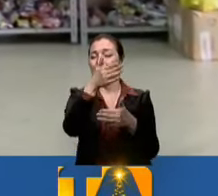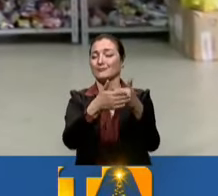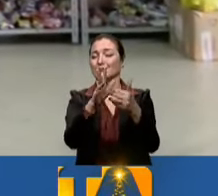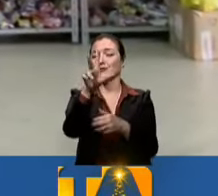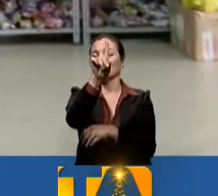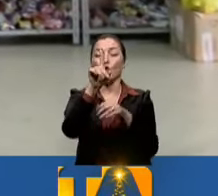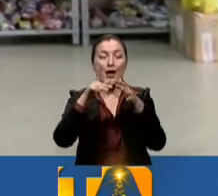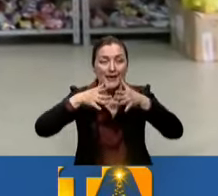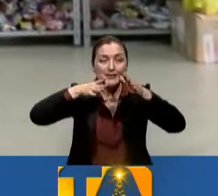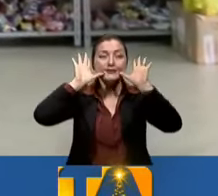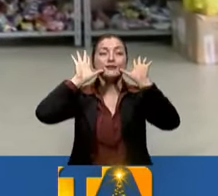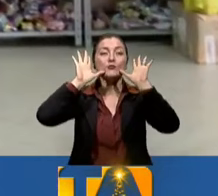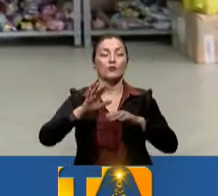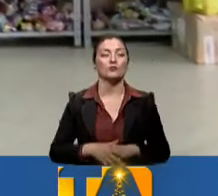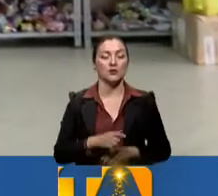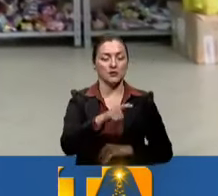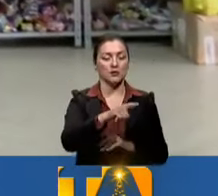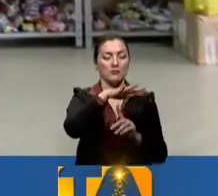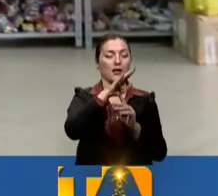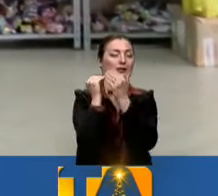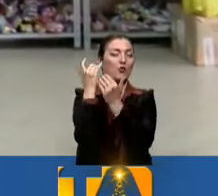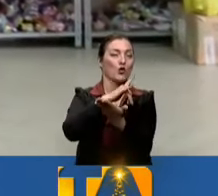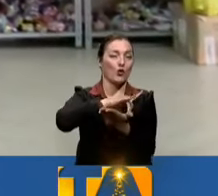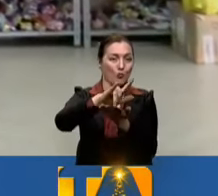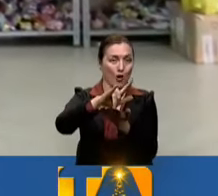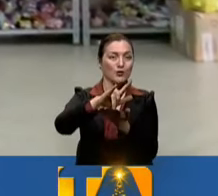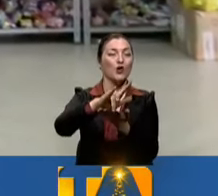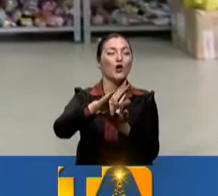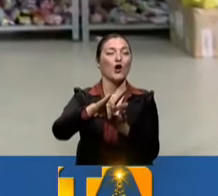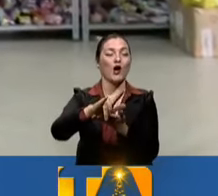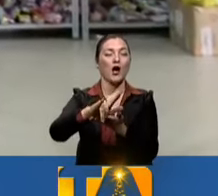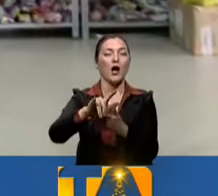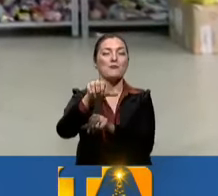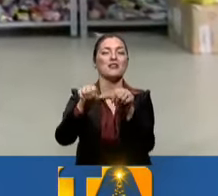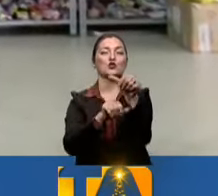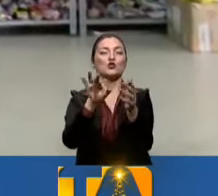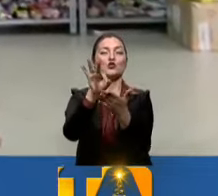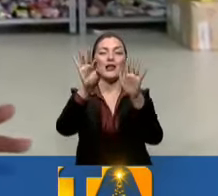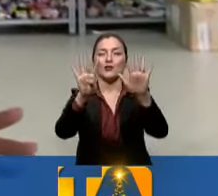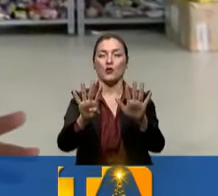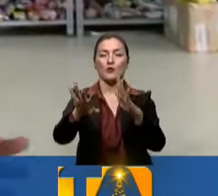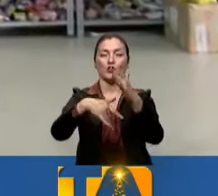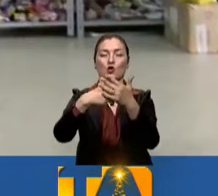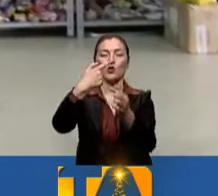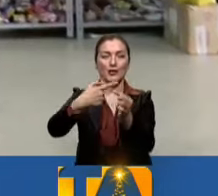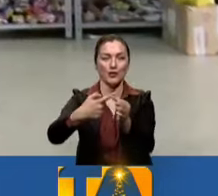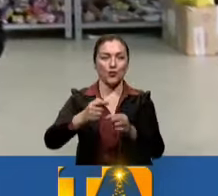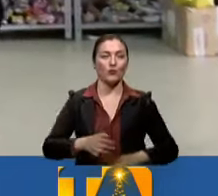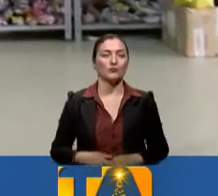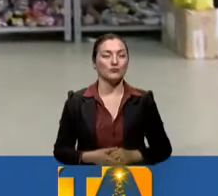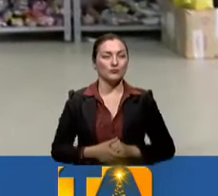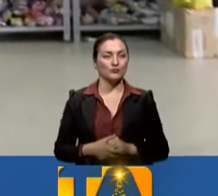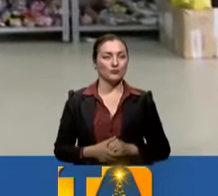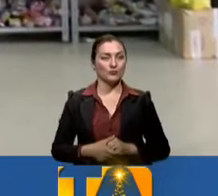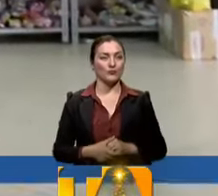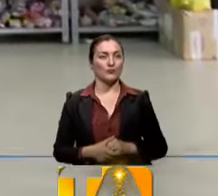31 de diciembre, no solo aquí en el Parque Bicentenario, sino también en las 9 administraciones zonales a lo largo de toda la capital. Así que ya lo